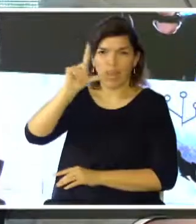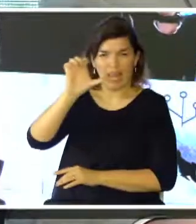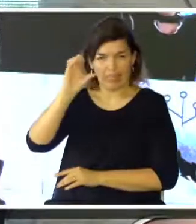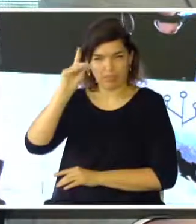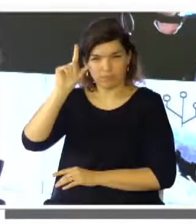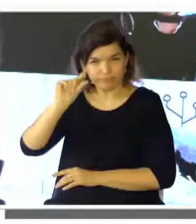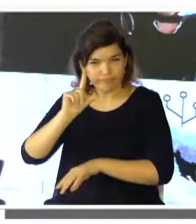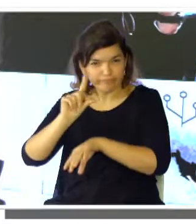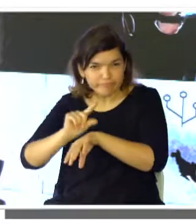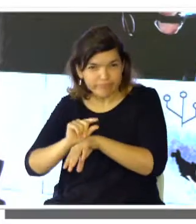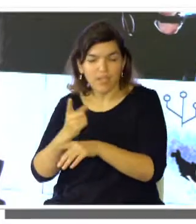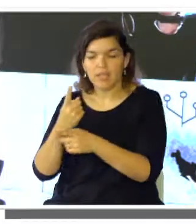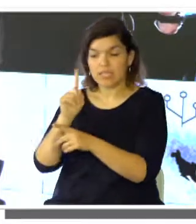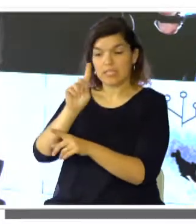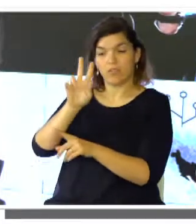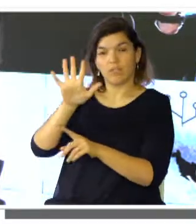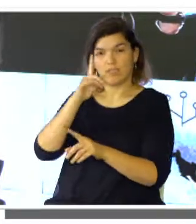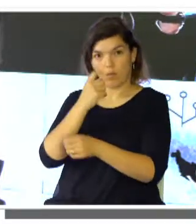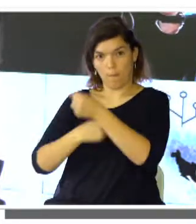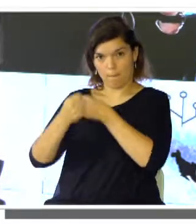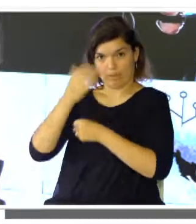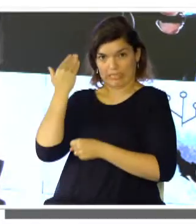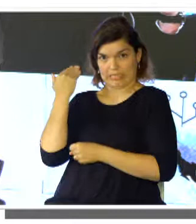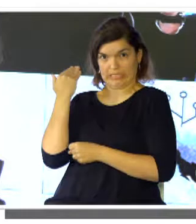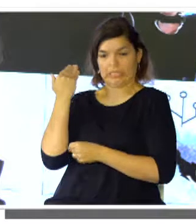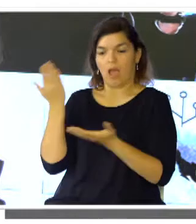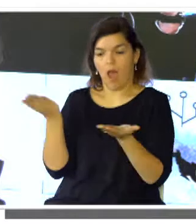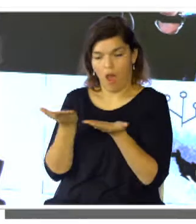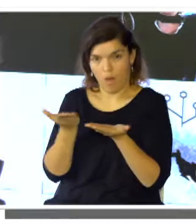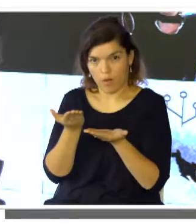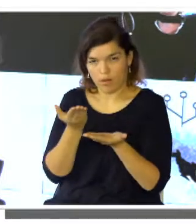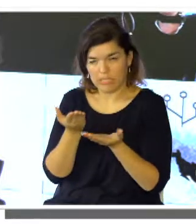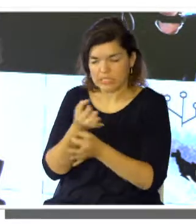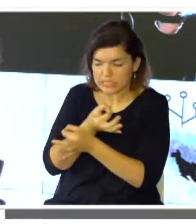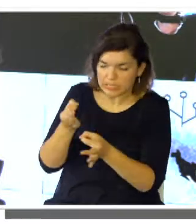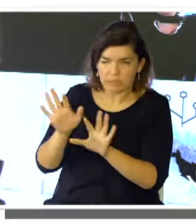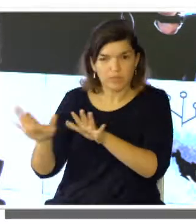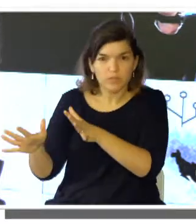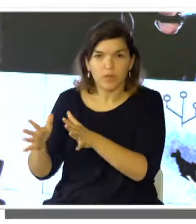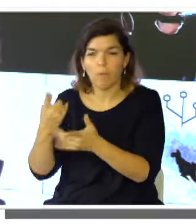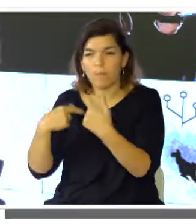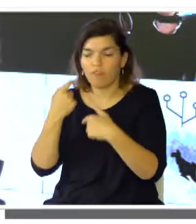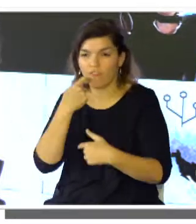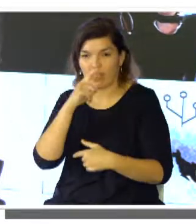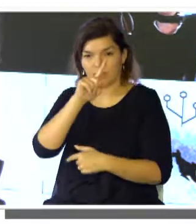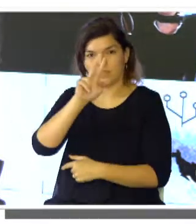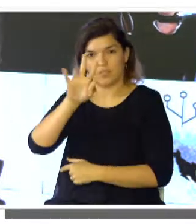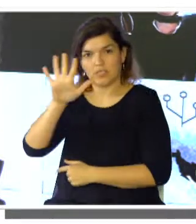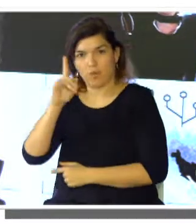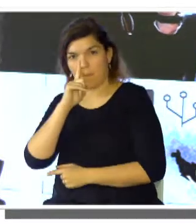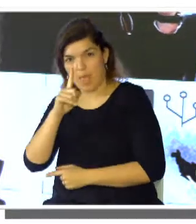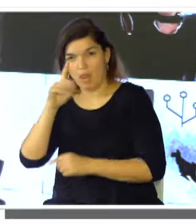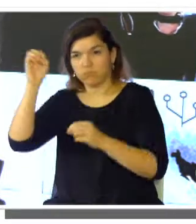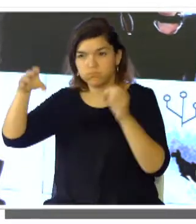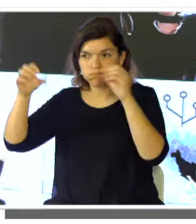era de 125 mil hoy exactamente no sé pero no tenemos esas 125 mil luces